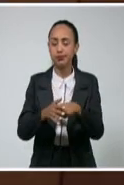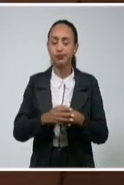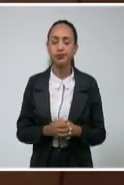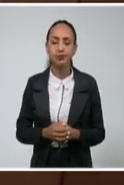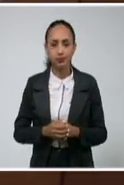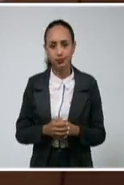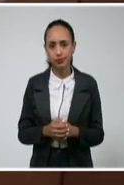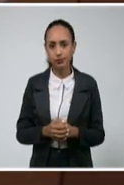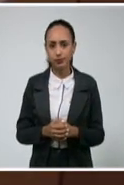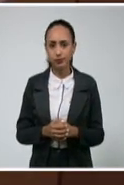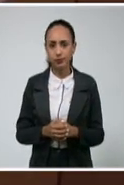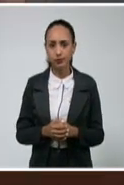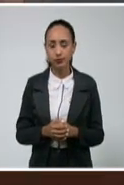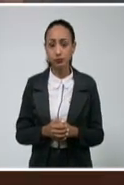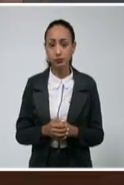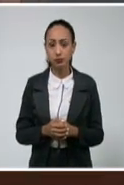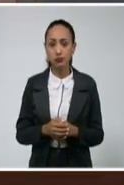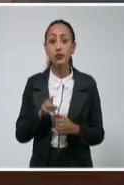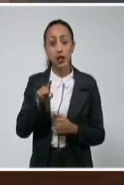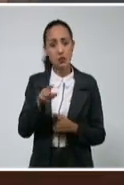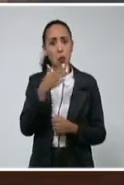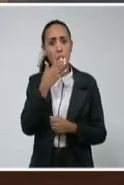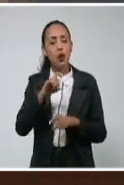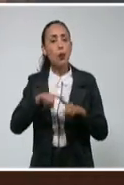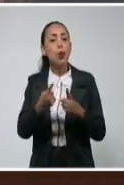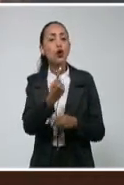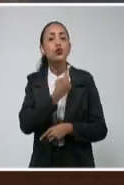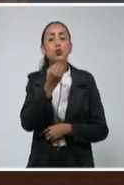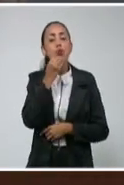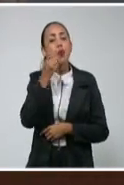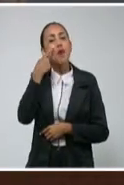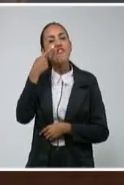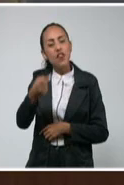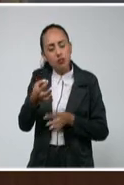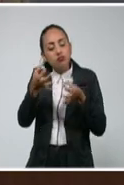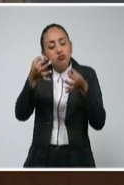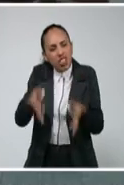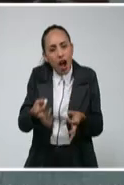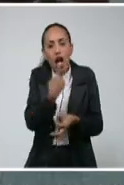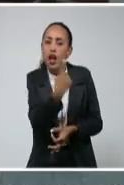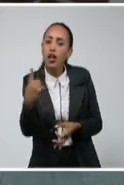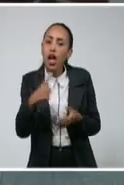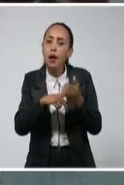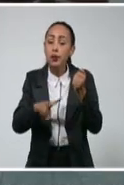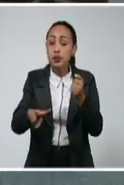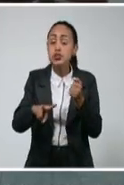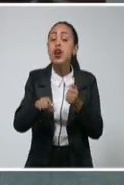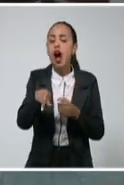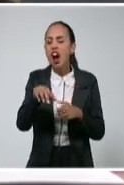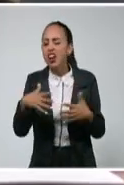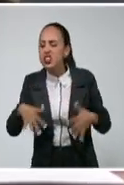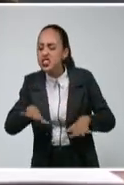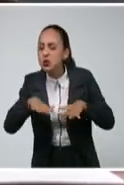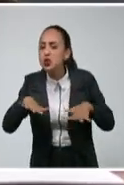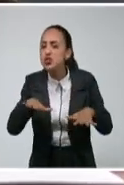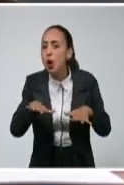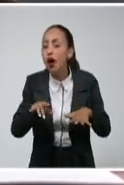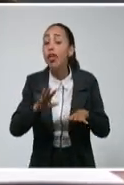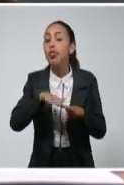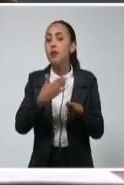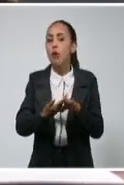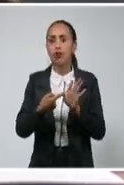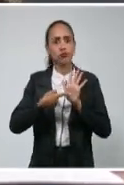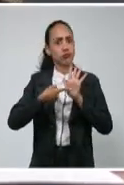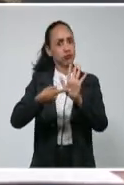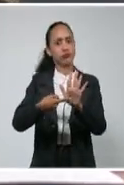de apreciar en el terreno lo que está pasando y de nuevo activar sobre las insuficiencias que sean más notables. Hagan visitas de